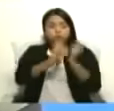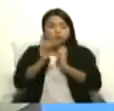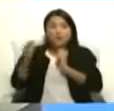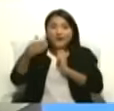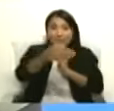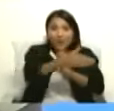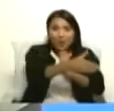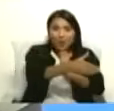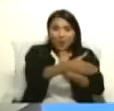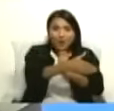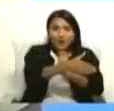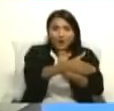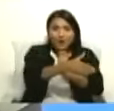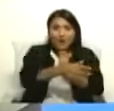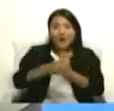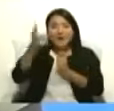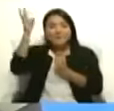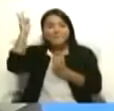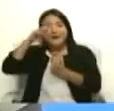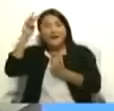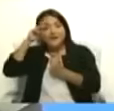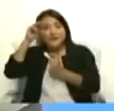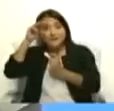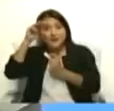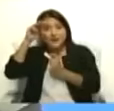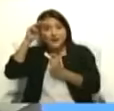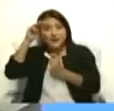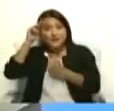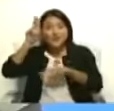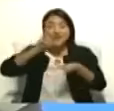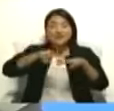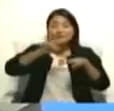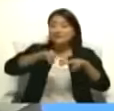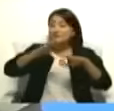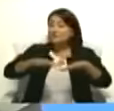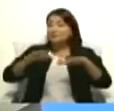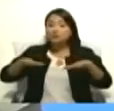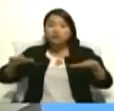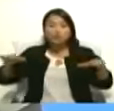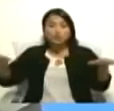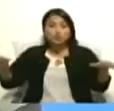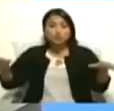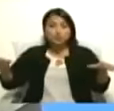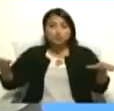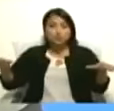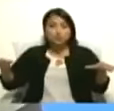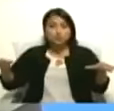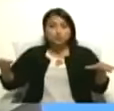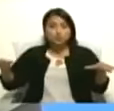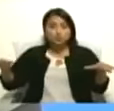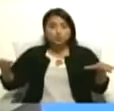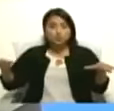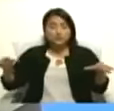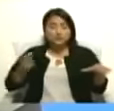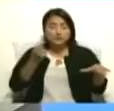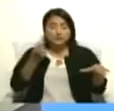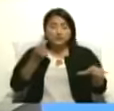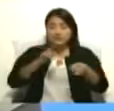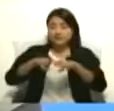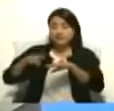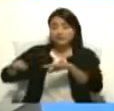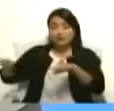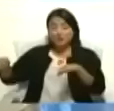Pescadores los maestros y las maestras las niñas y los niños no hay un solo niño en